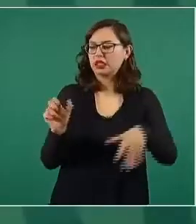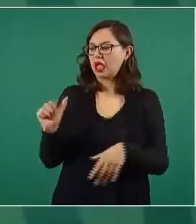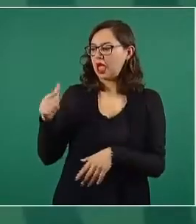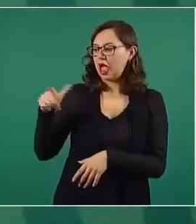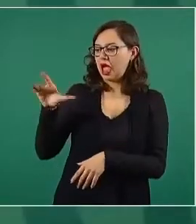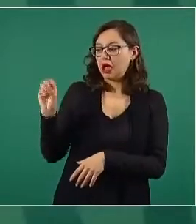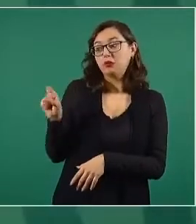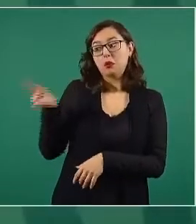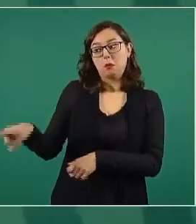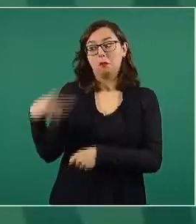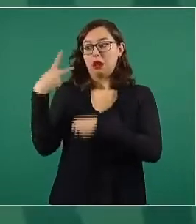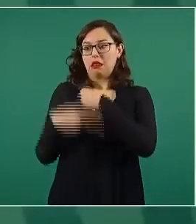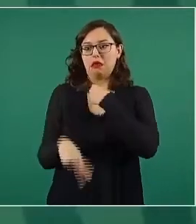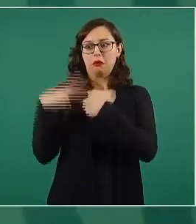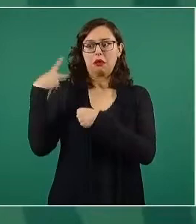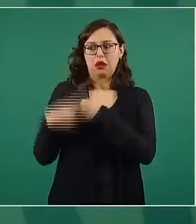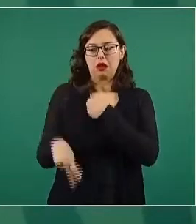México,